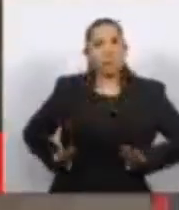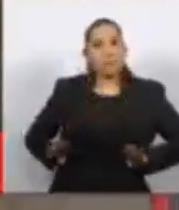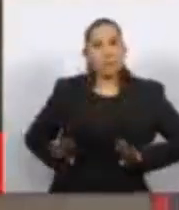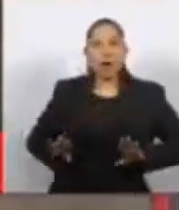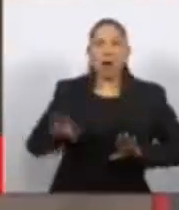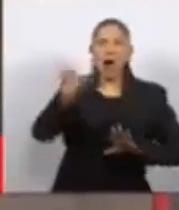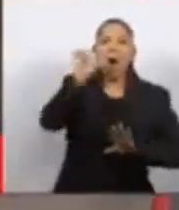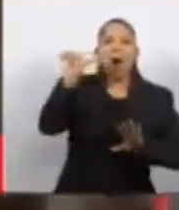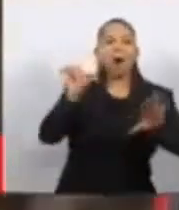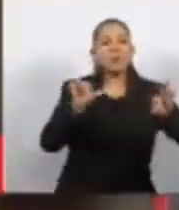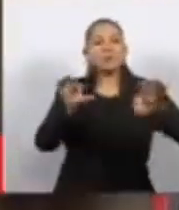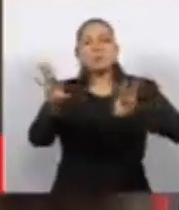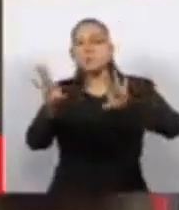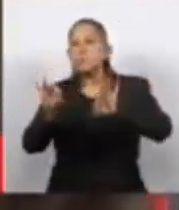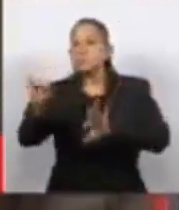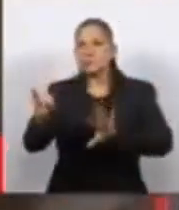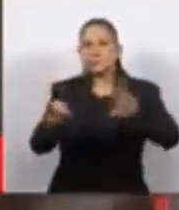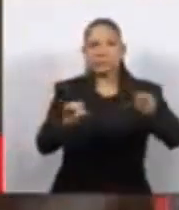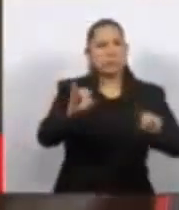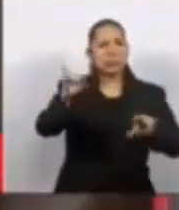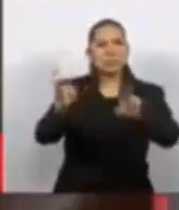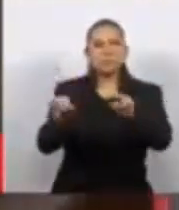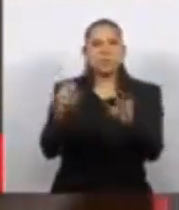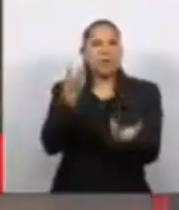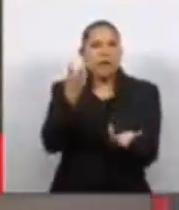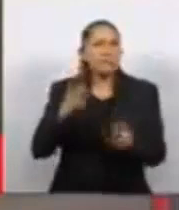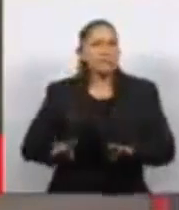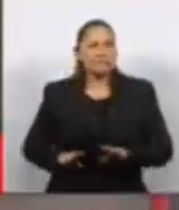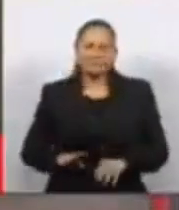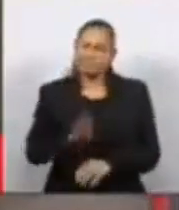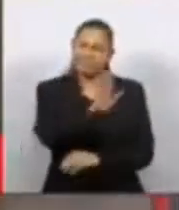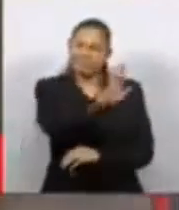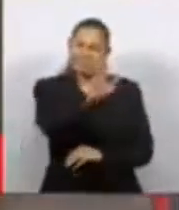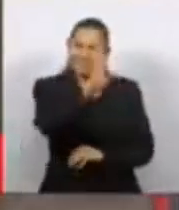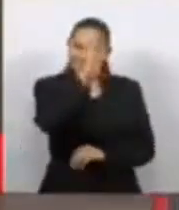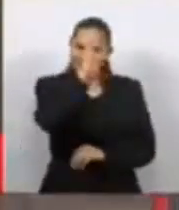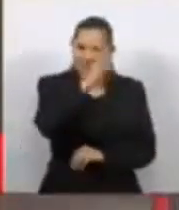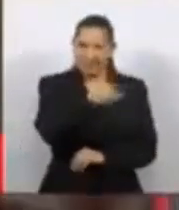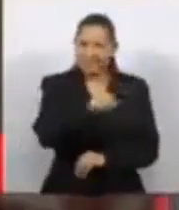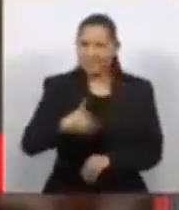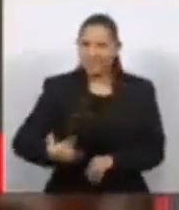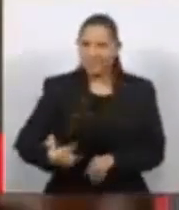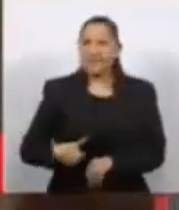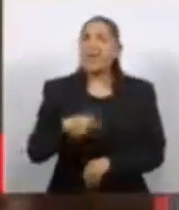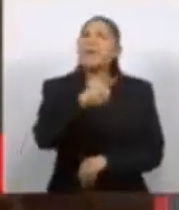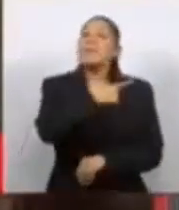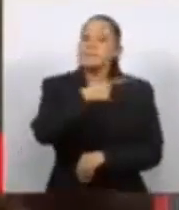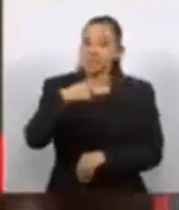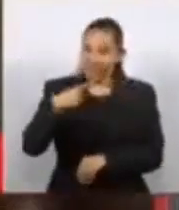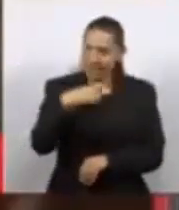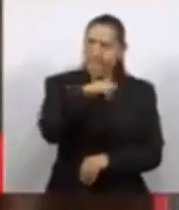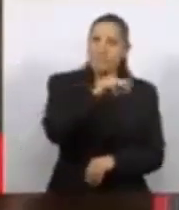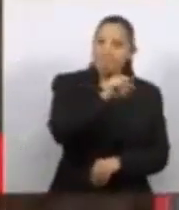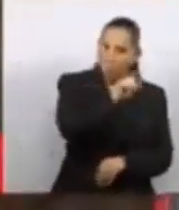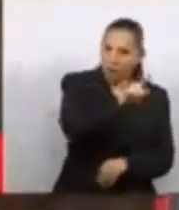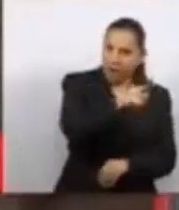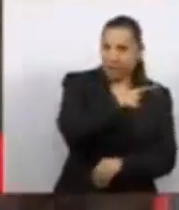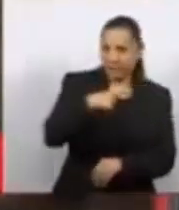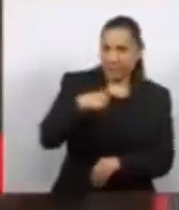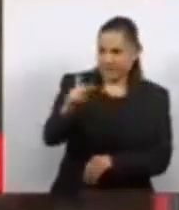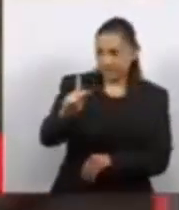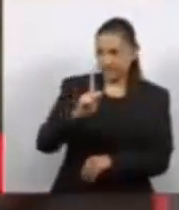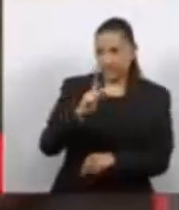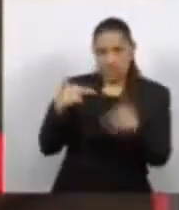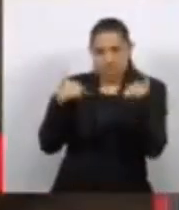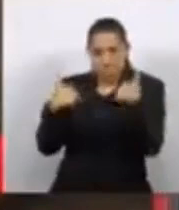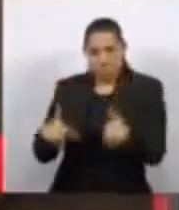presidente, justamente lo moral y lo humano sería apoyar a las millones de víctimas que sigue